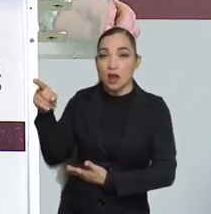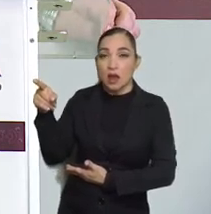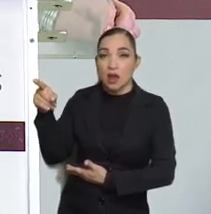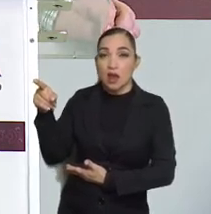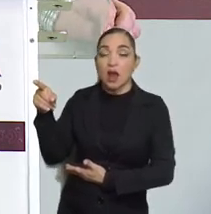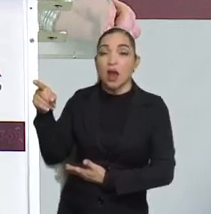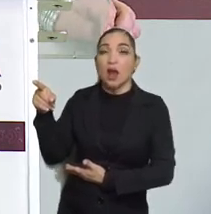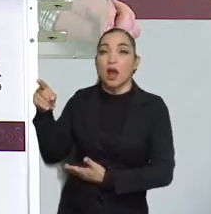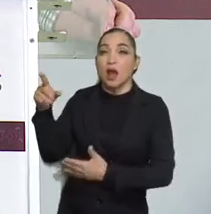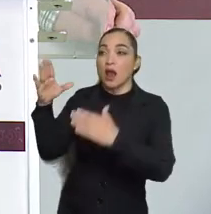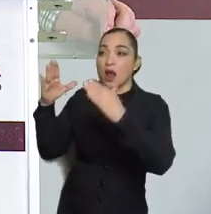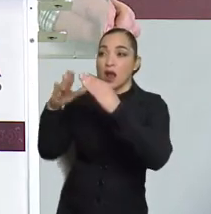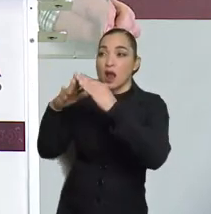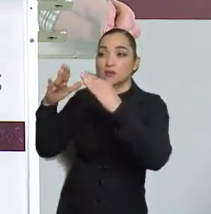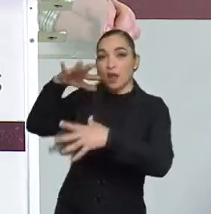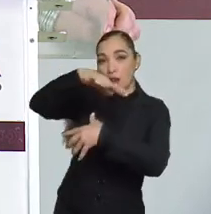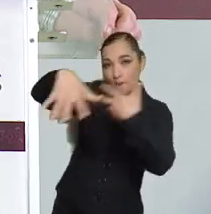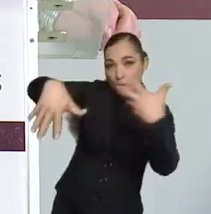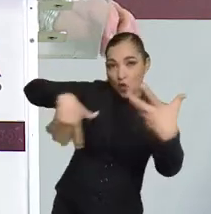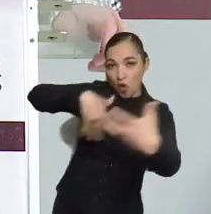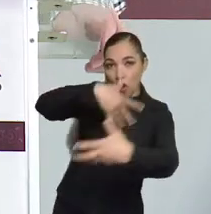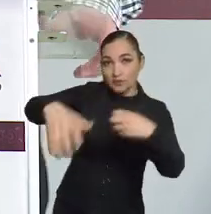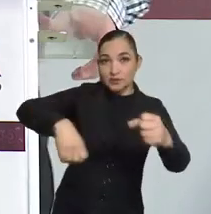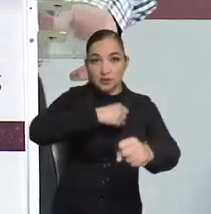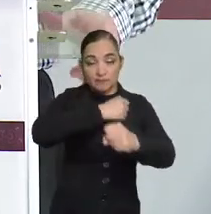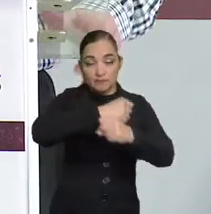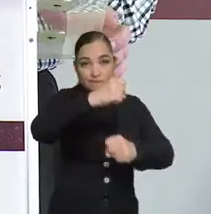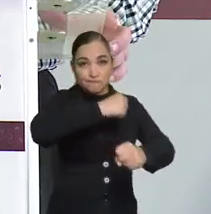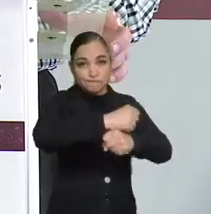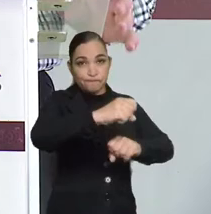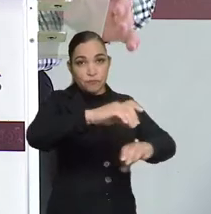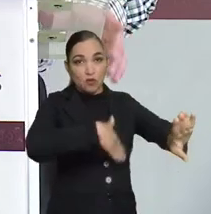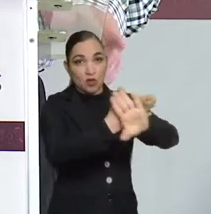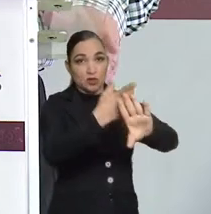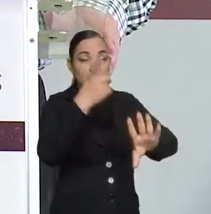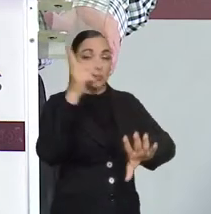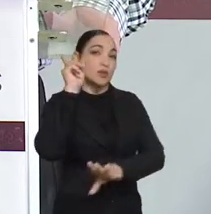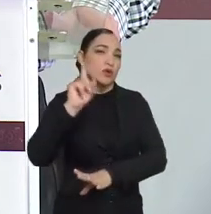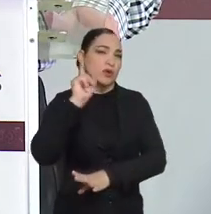violencia contra una mujer. Y